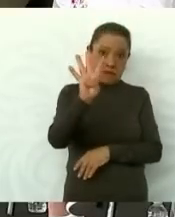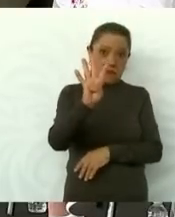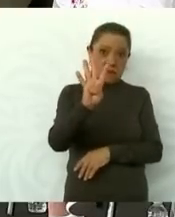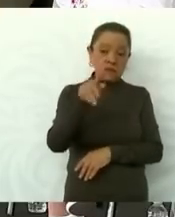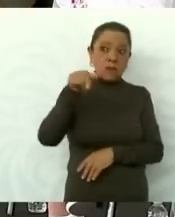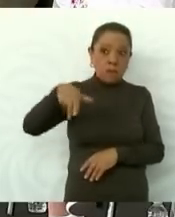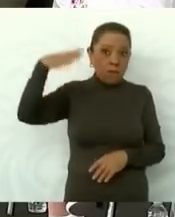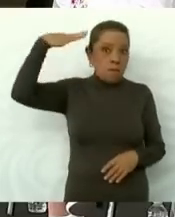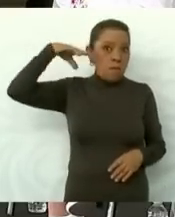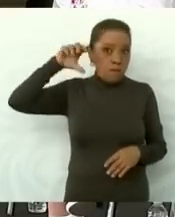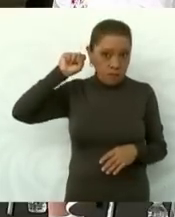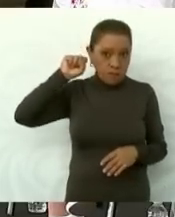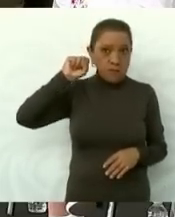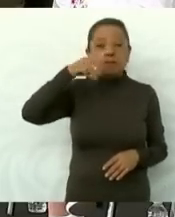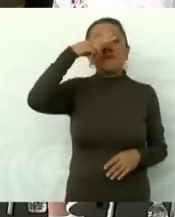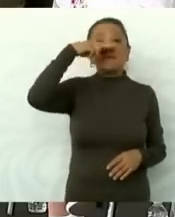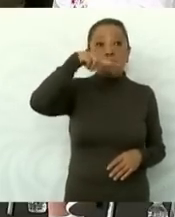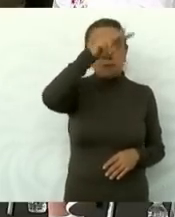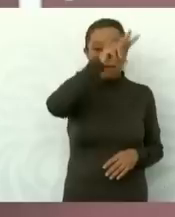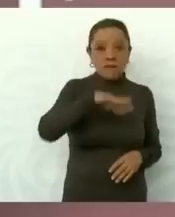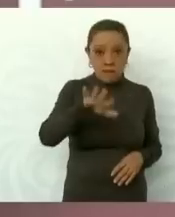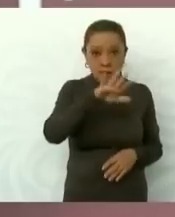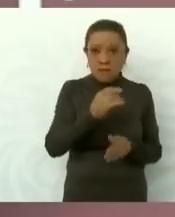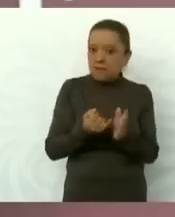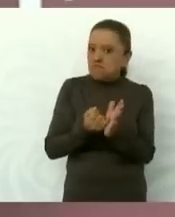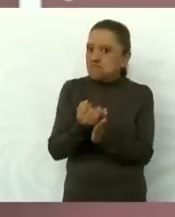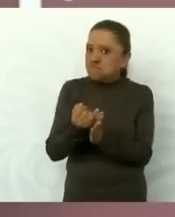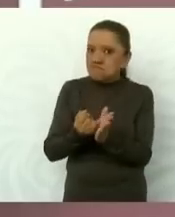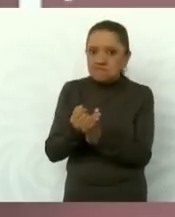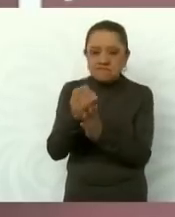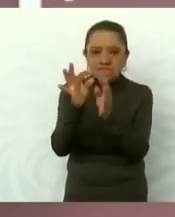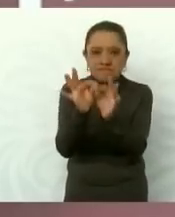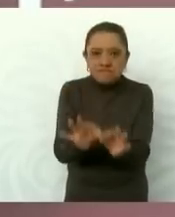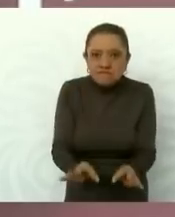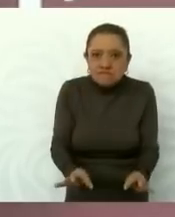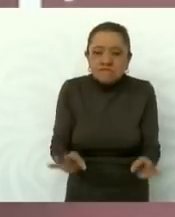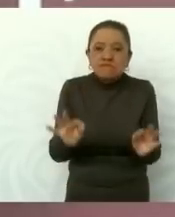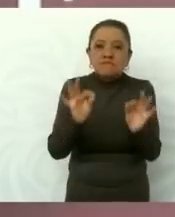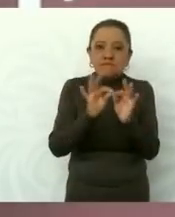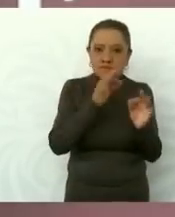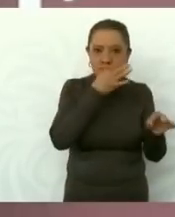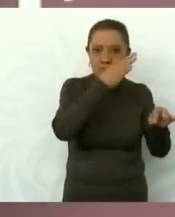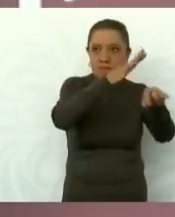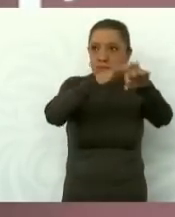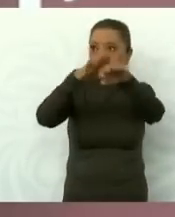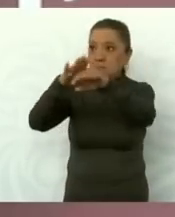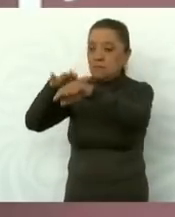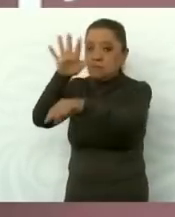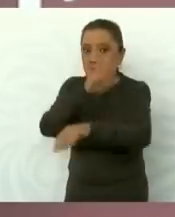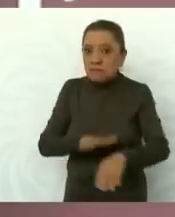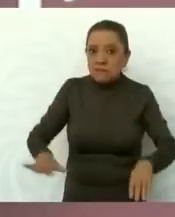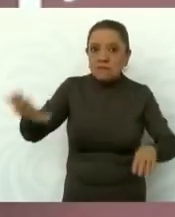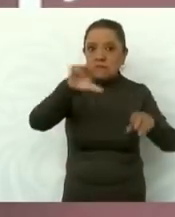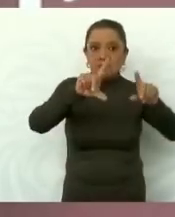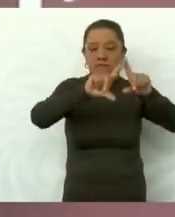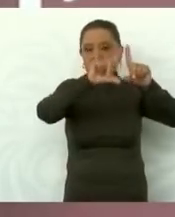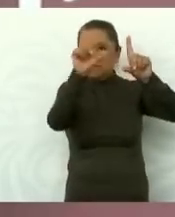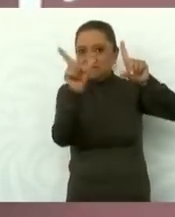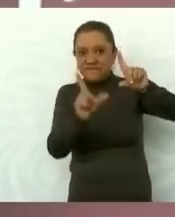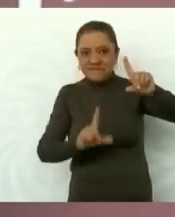dijo dos cosas muy importantes. Se las dijo a la nación y a todo el